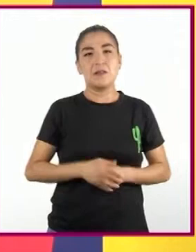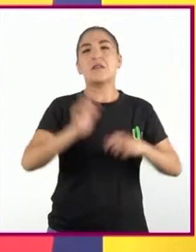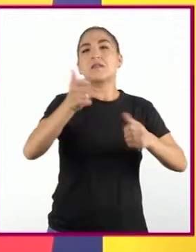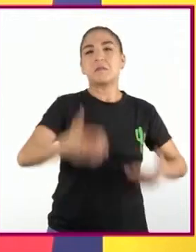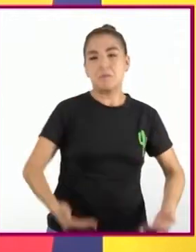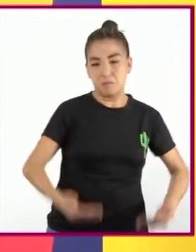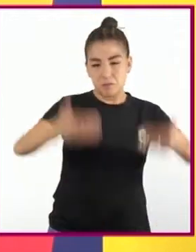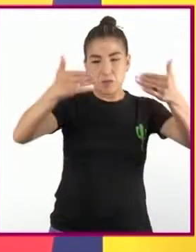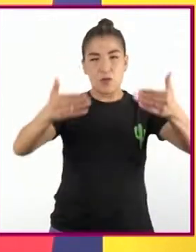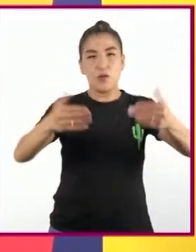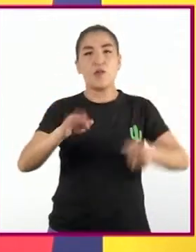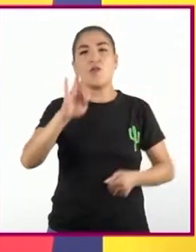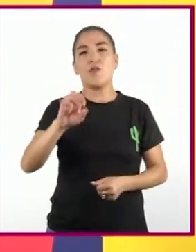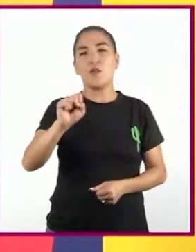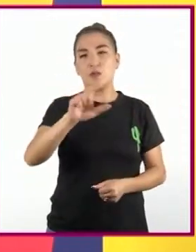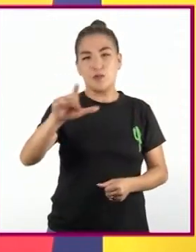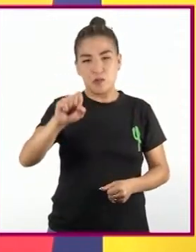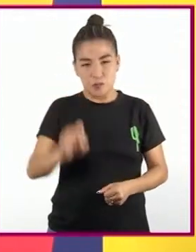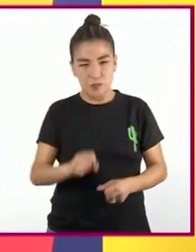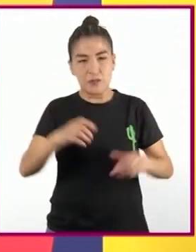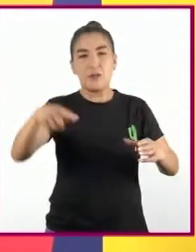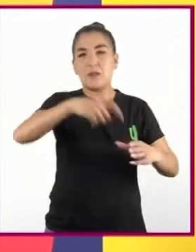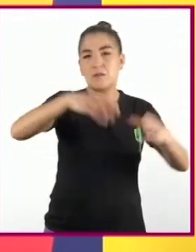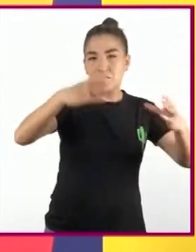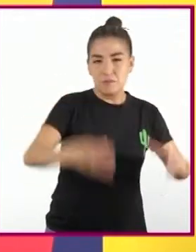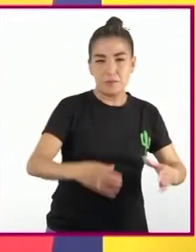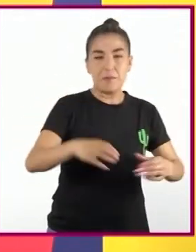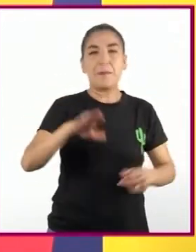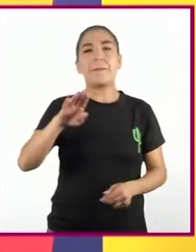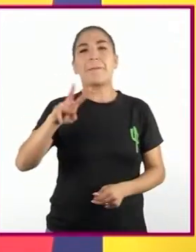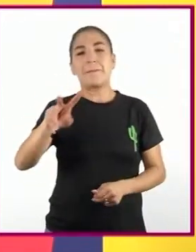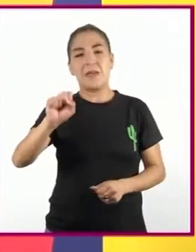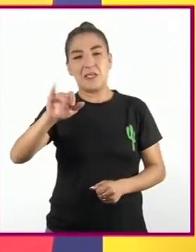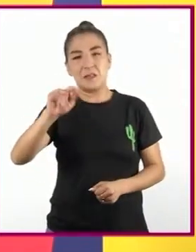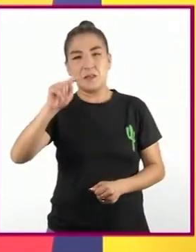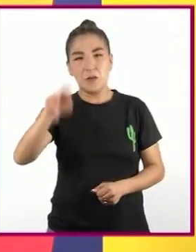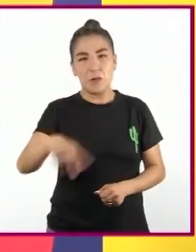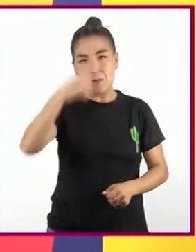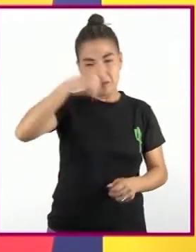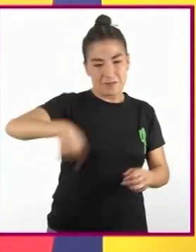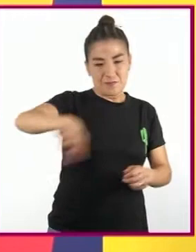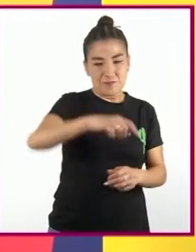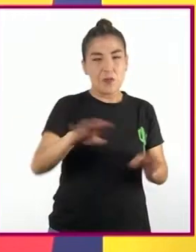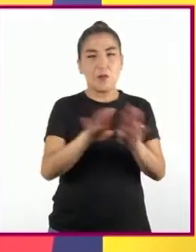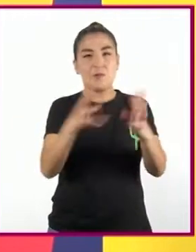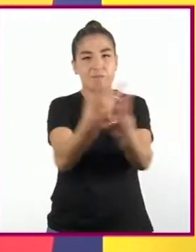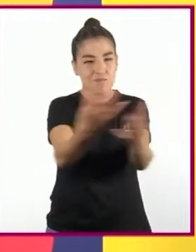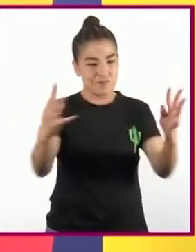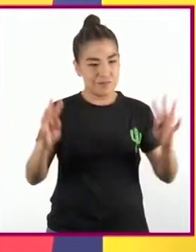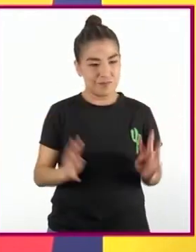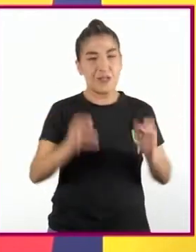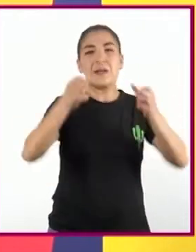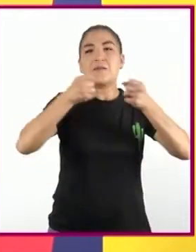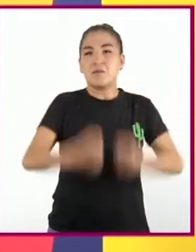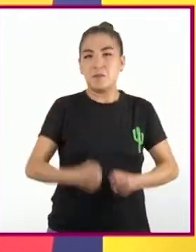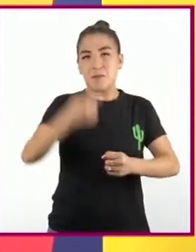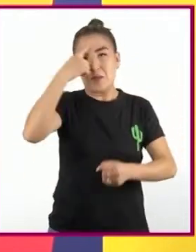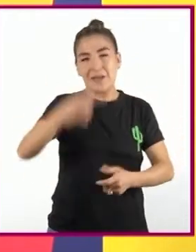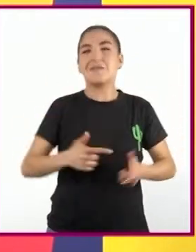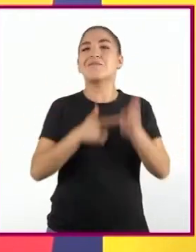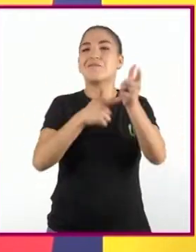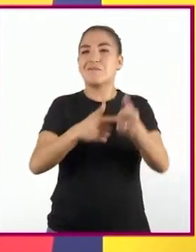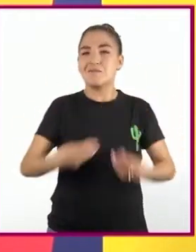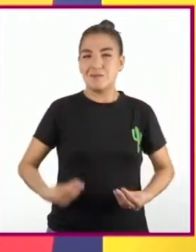Murallas, fosos, palizadas, bastiones y fortalezas eran elementos indispensables para la